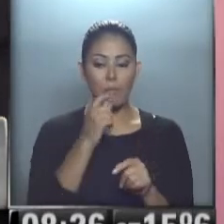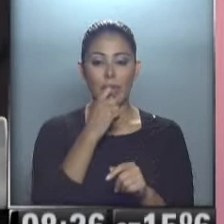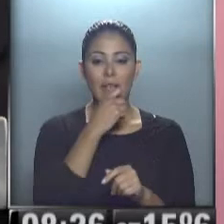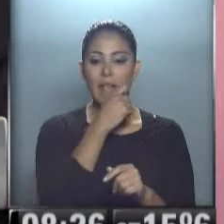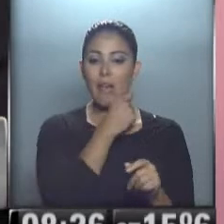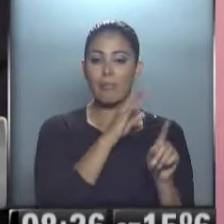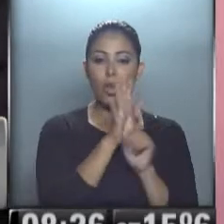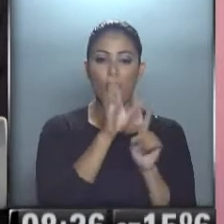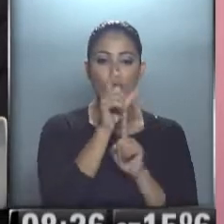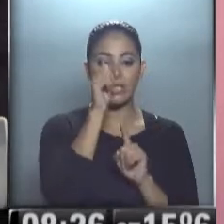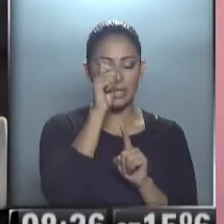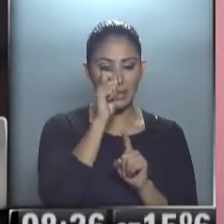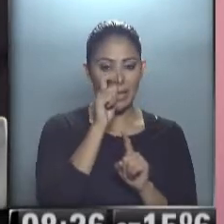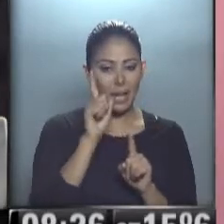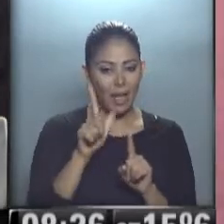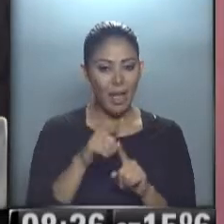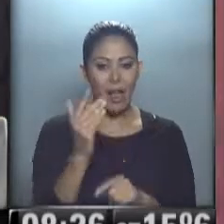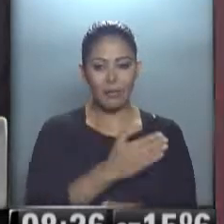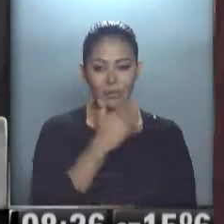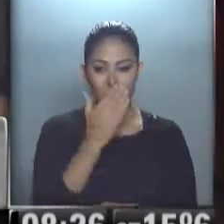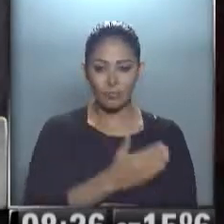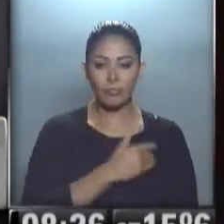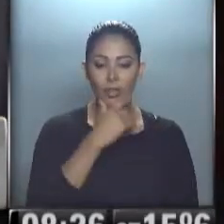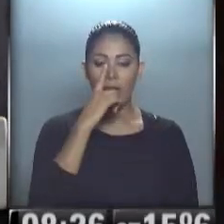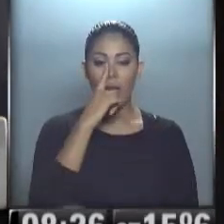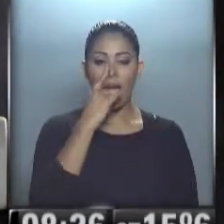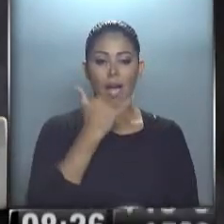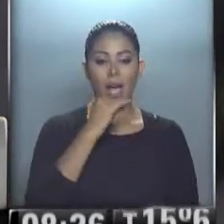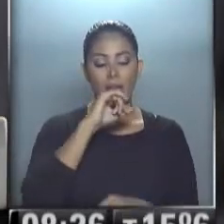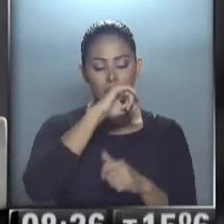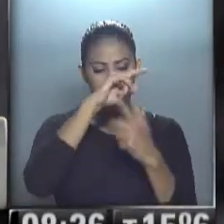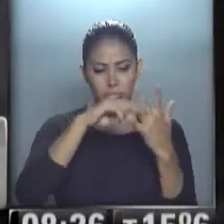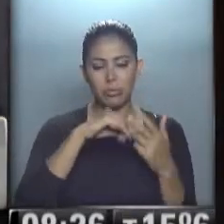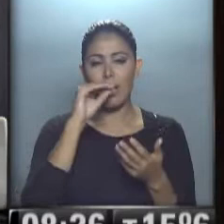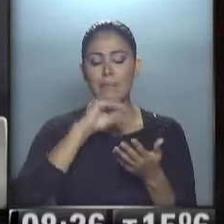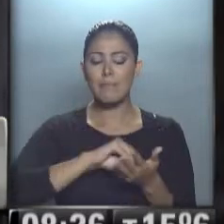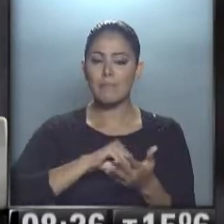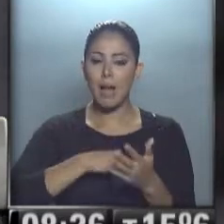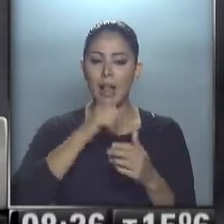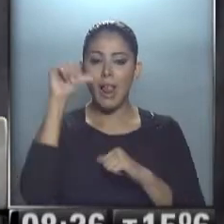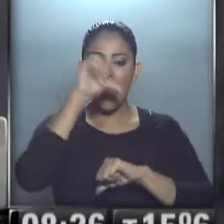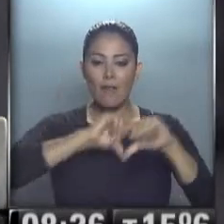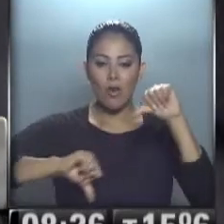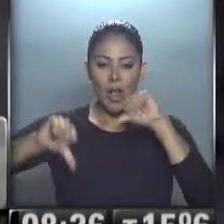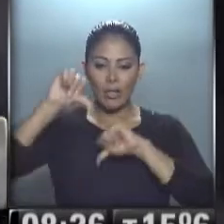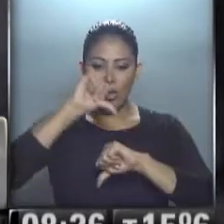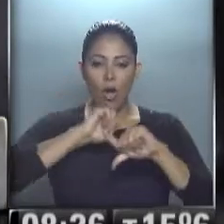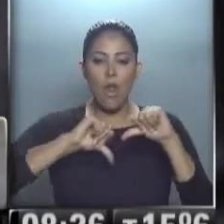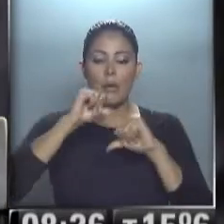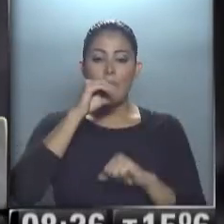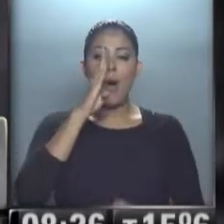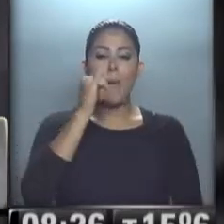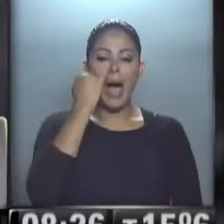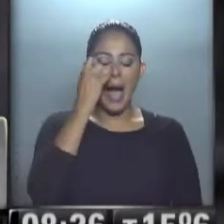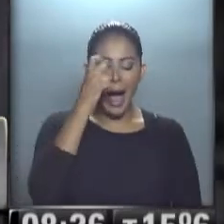como puede ser el caso de glencore o de noble o dreyfus estamos hablando de laboratorios como bayer